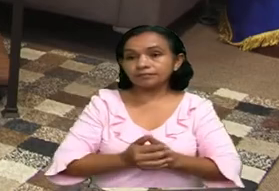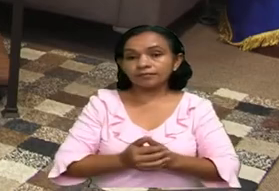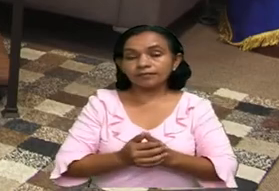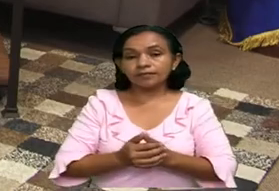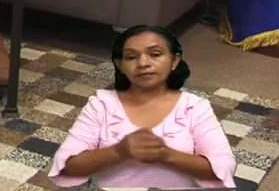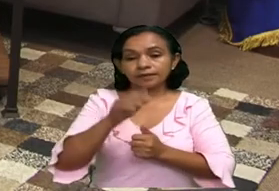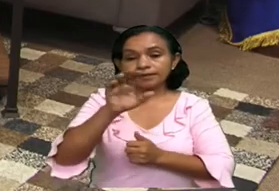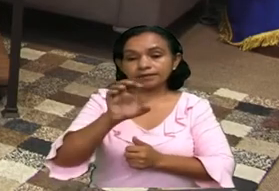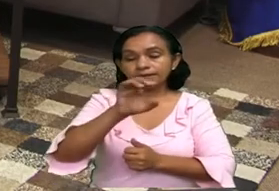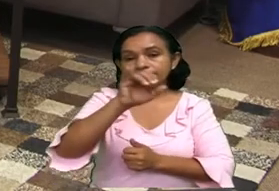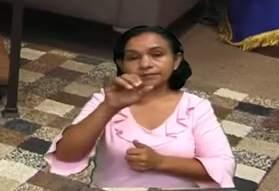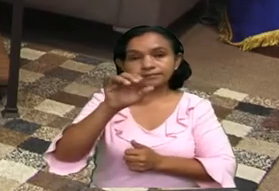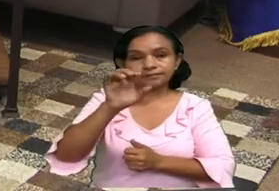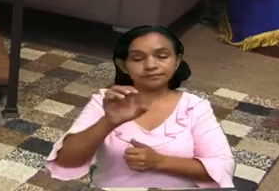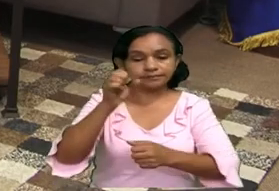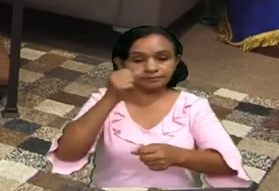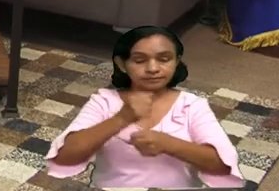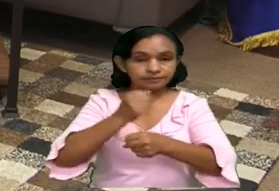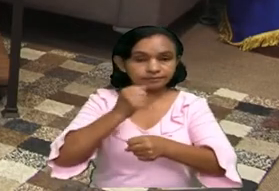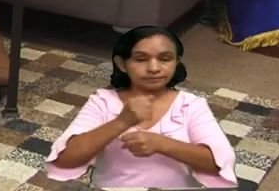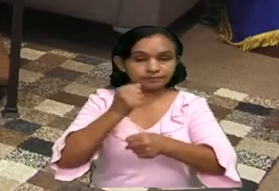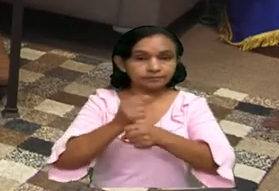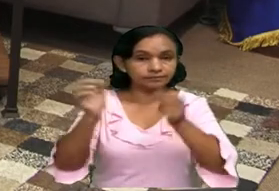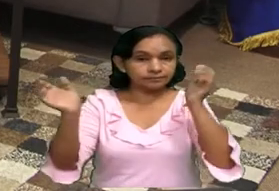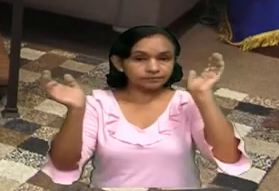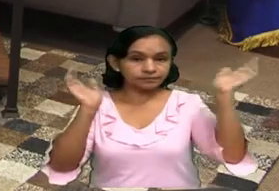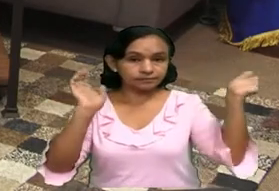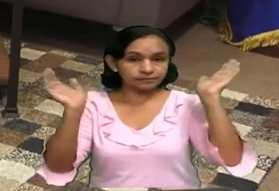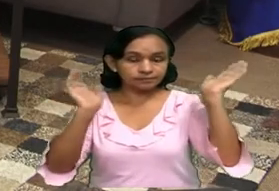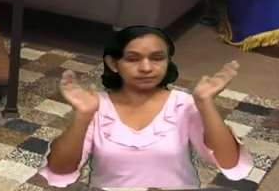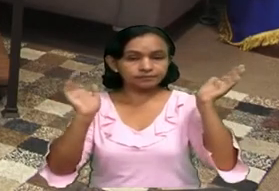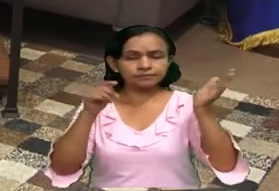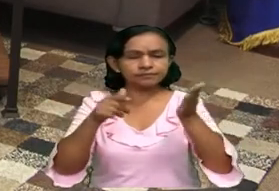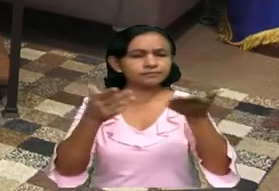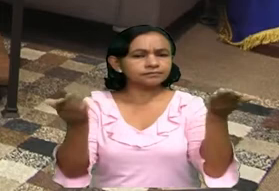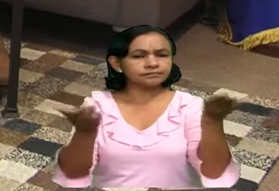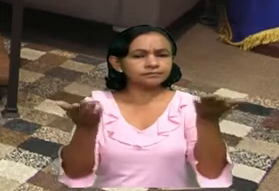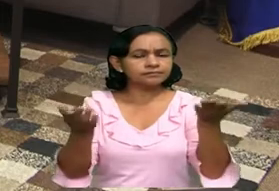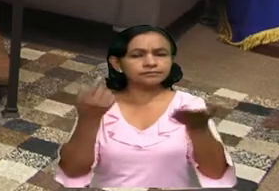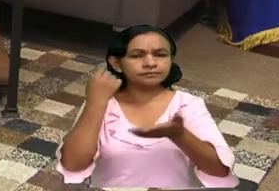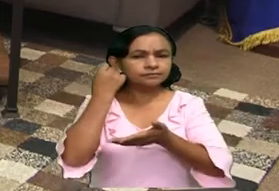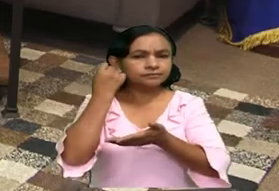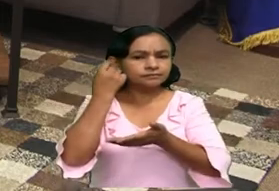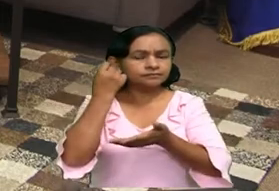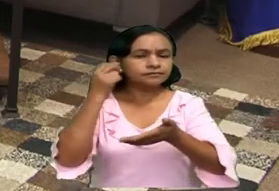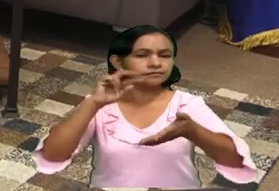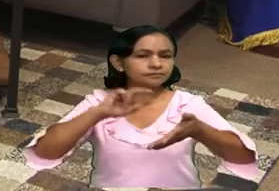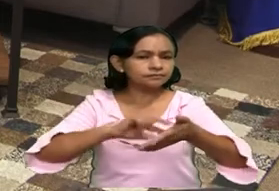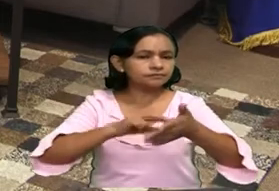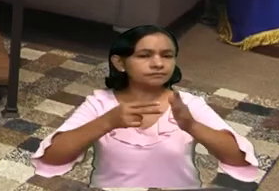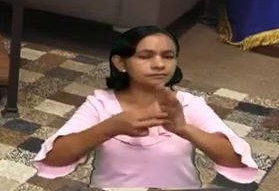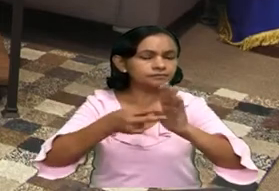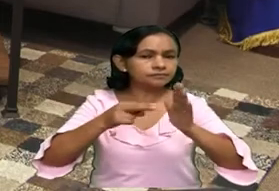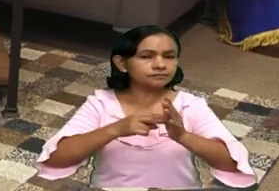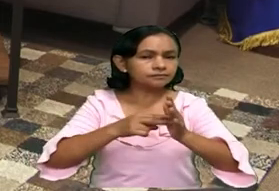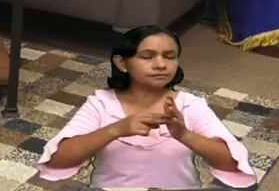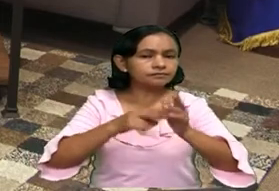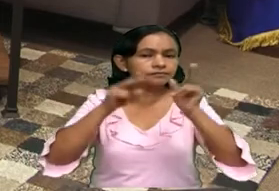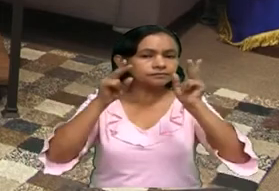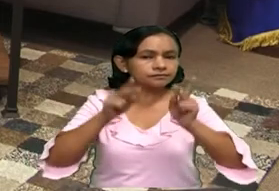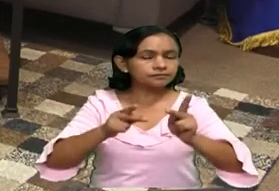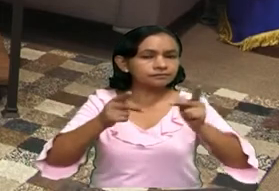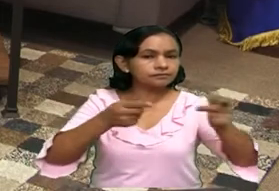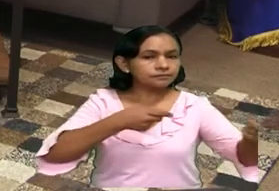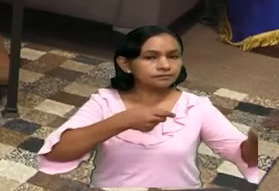uno de los ejes de trabajo, pues, el sector de comercio. Dentro de esa dinámica, comprender lo que implica también acercar a los